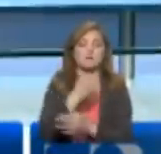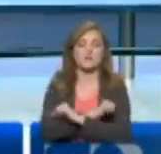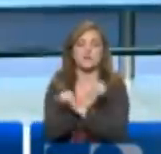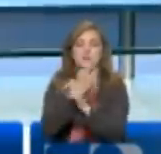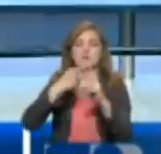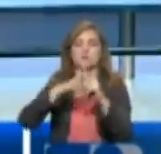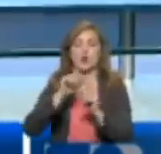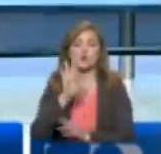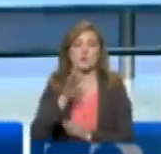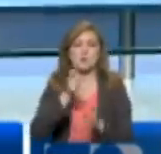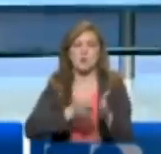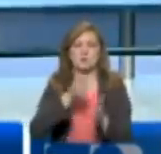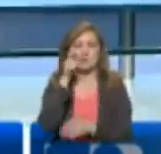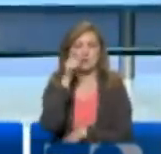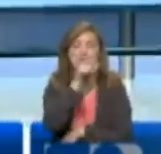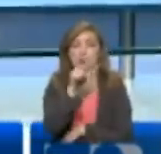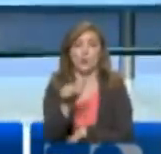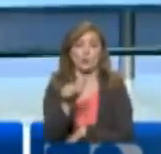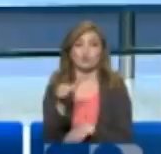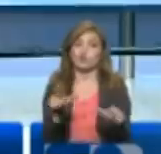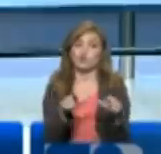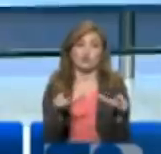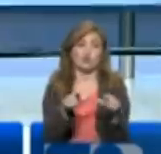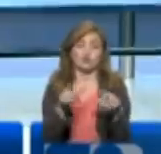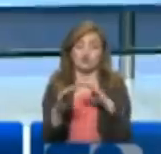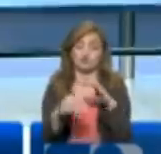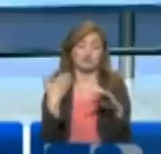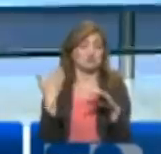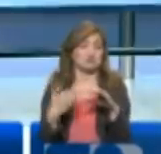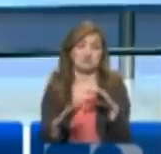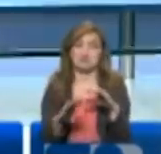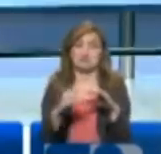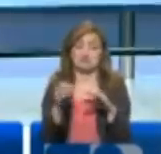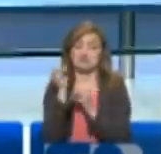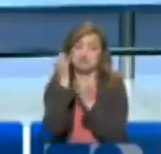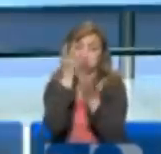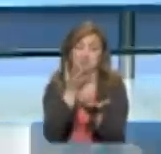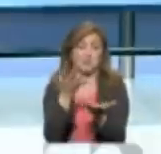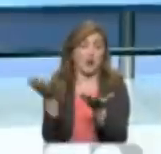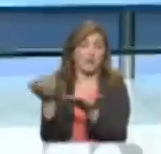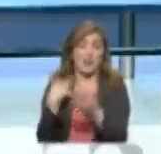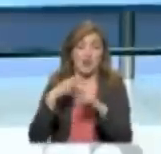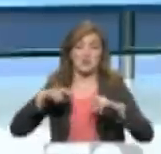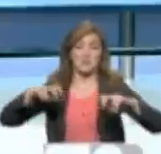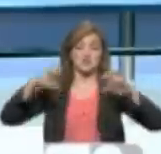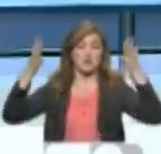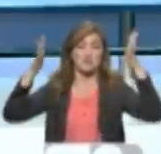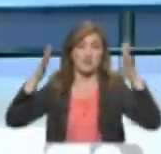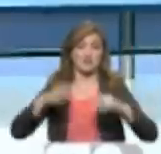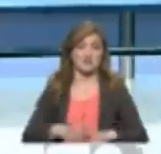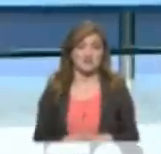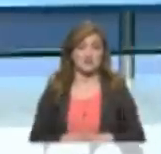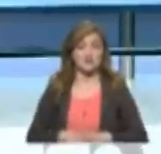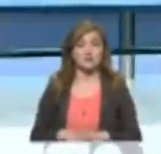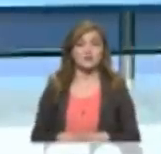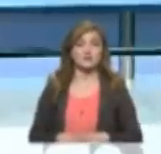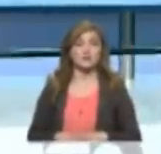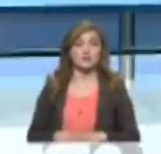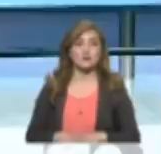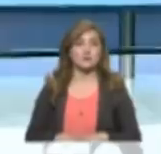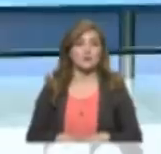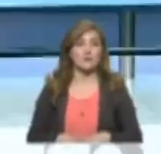laura terán argumentó que fiscalía no certificó los correos electrónicos ni la información con la que abrió la investigación daniela valència